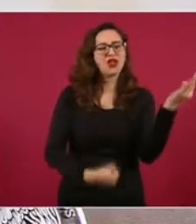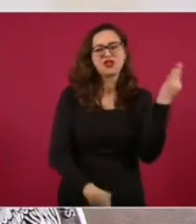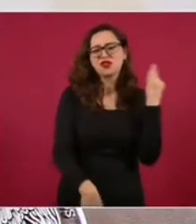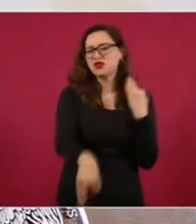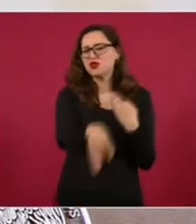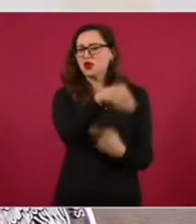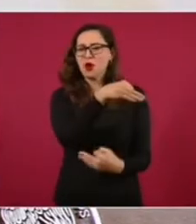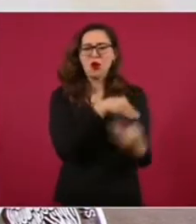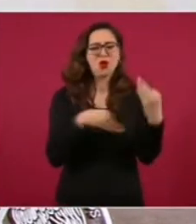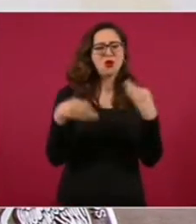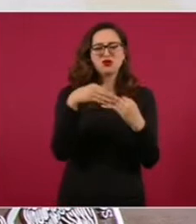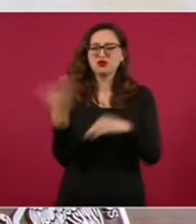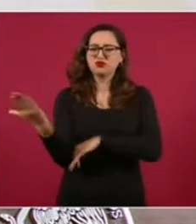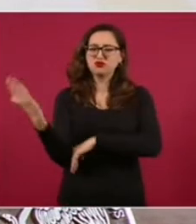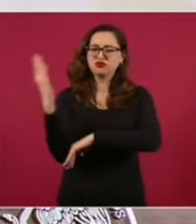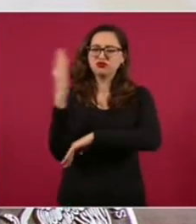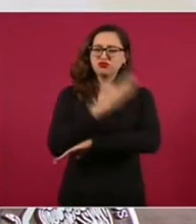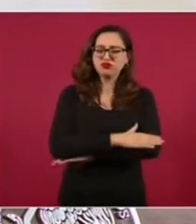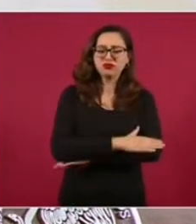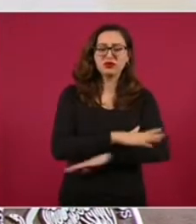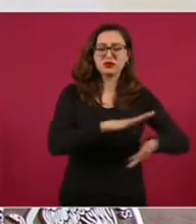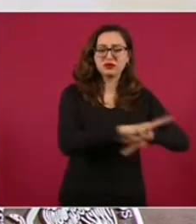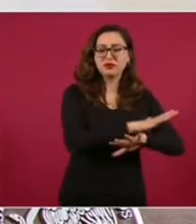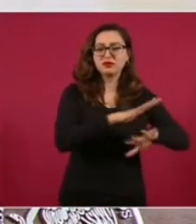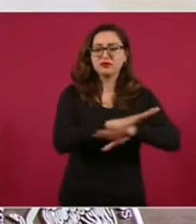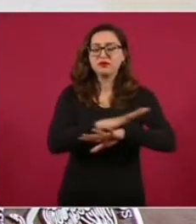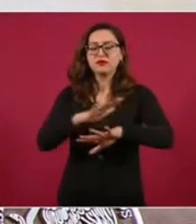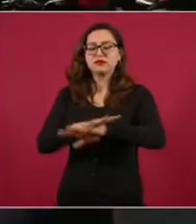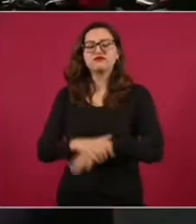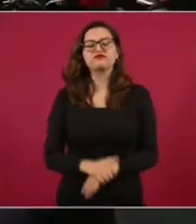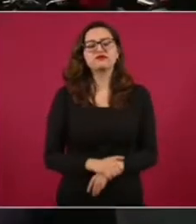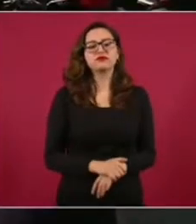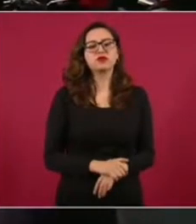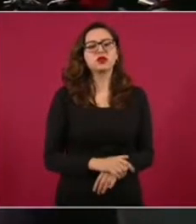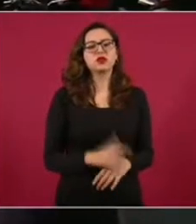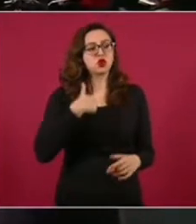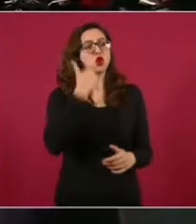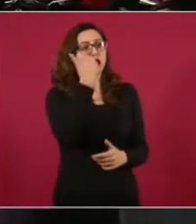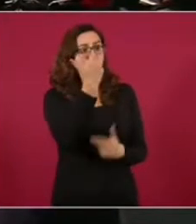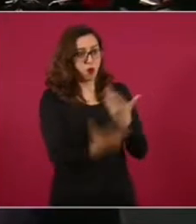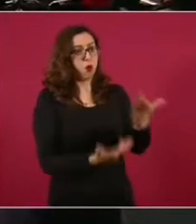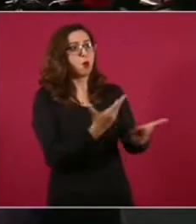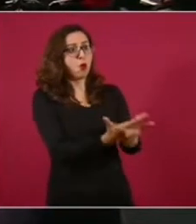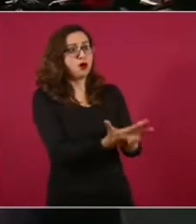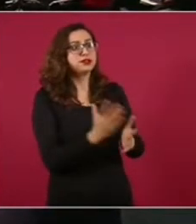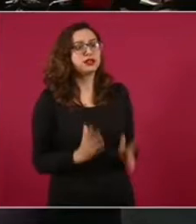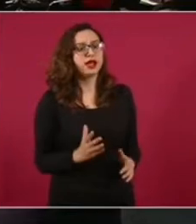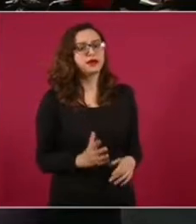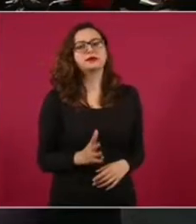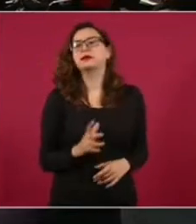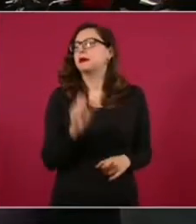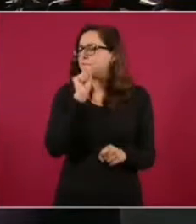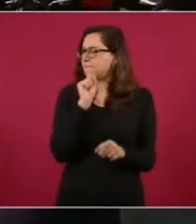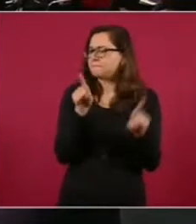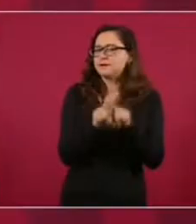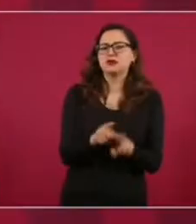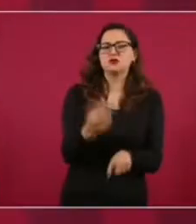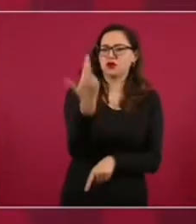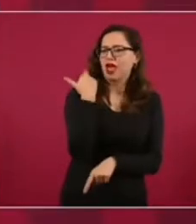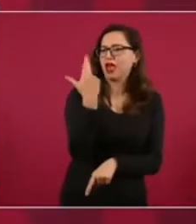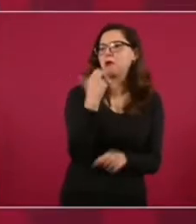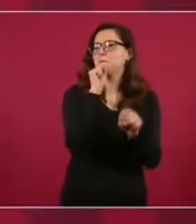y en el transcurso del día le vas cambiando. Pero hagamos una propuesta, presidente. Porque y en los canales de televisión,